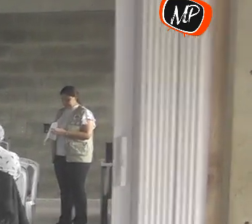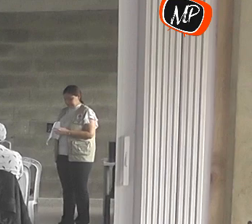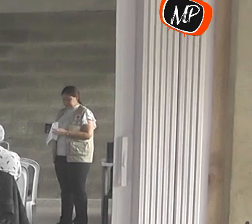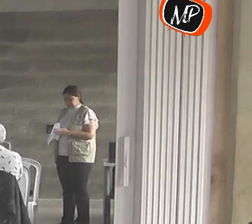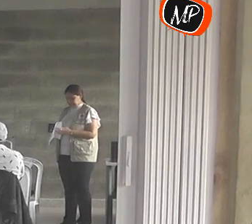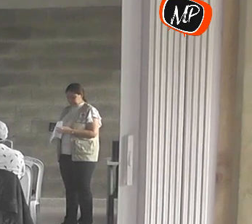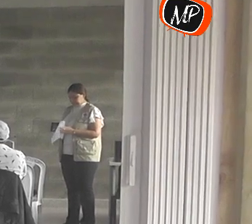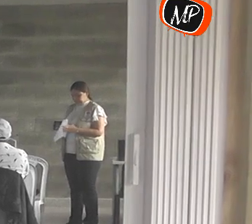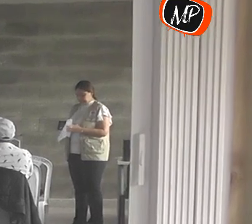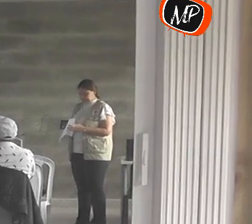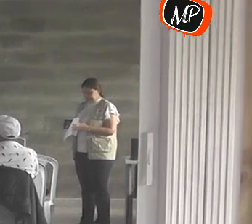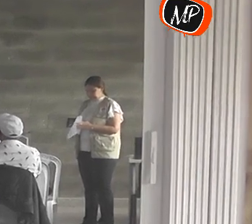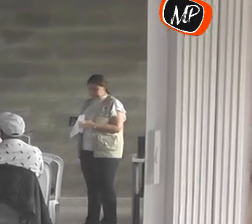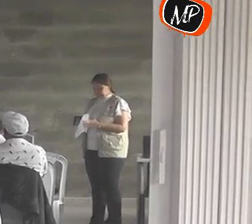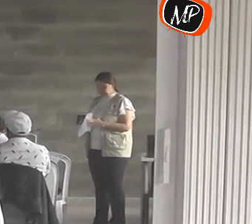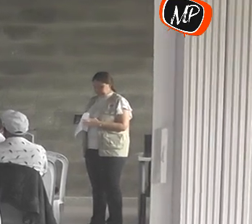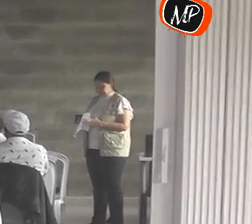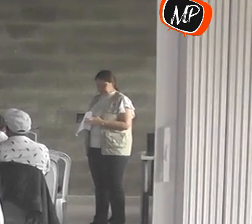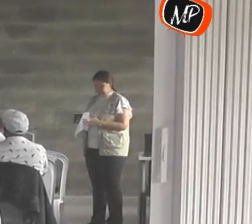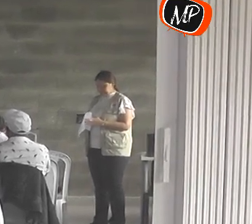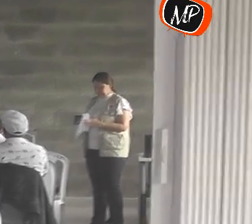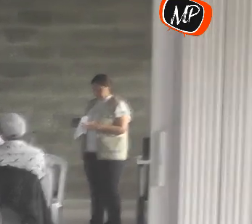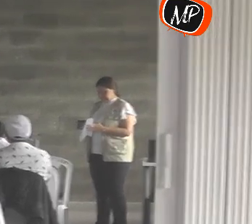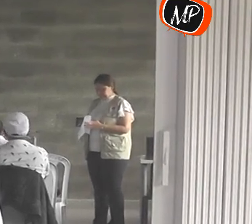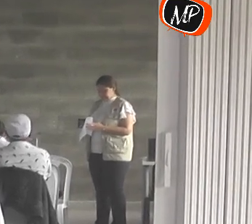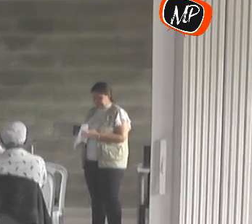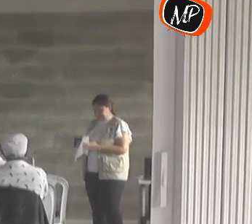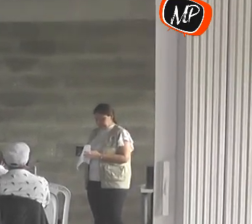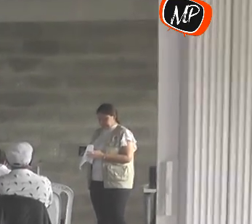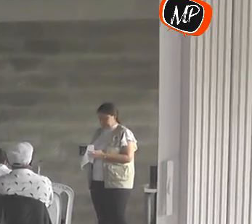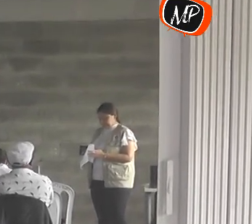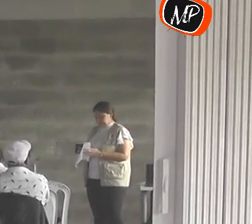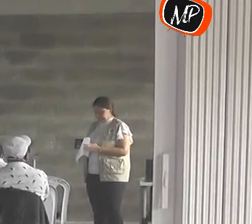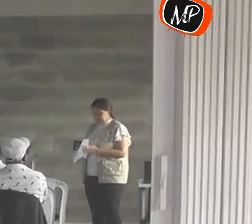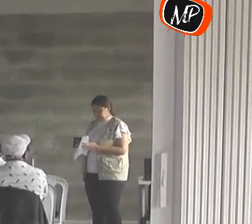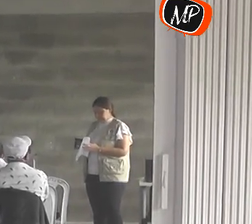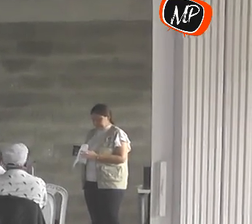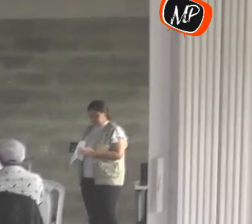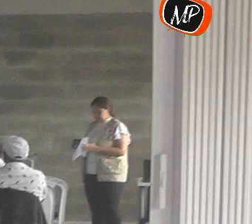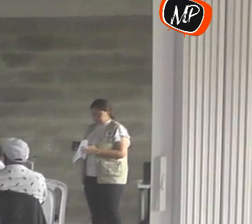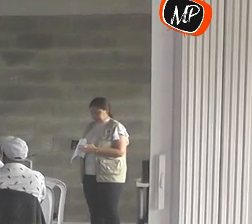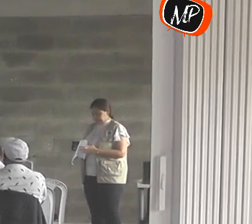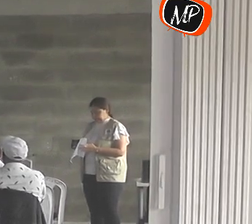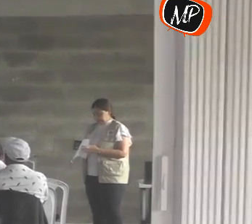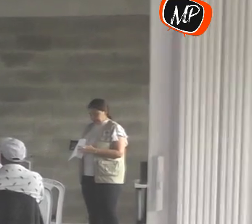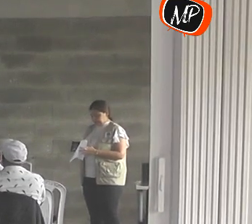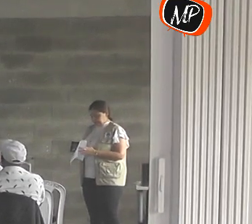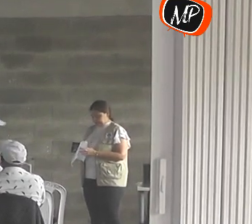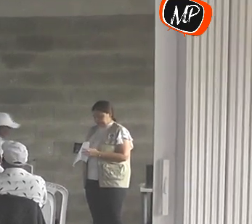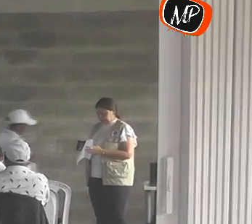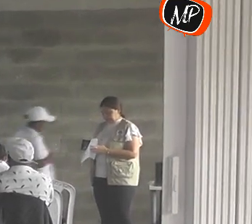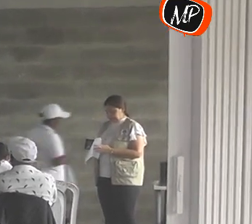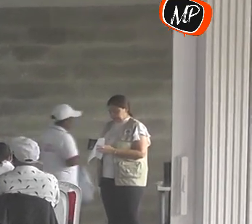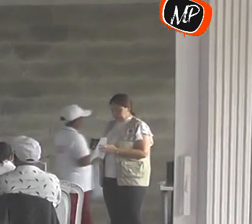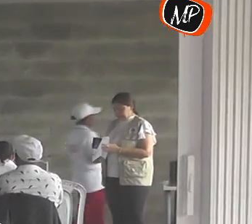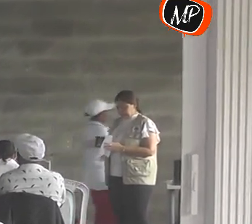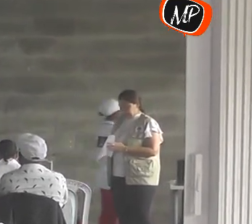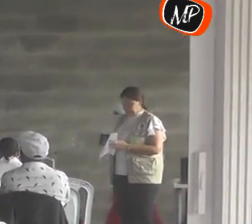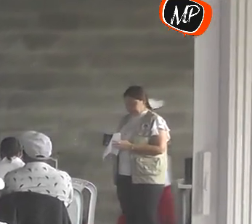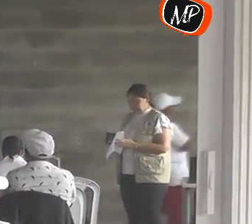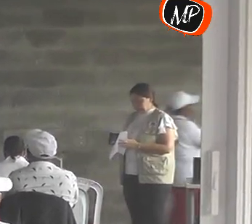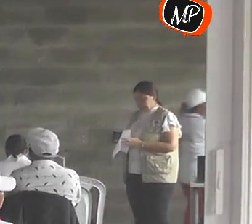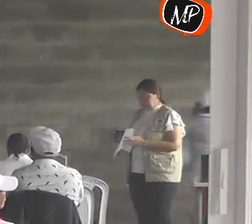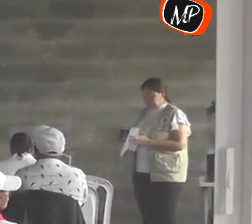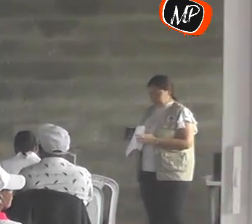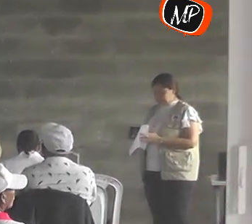Saludarlos a todos por estar en este importante evento en el día de hoy, que para nosotros es muy interesante. Agradecerle al